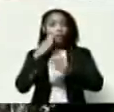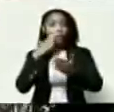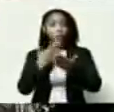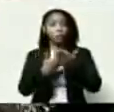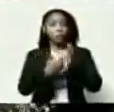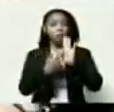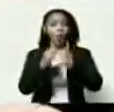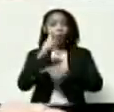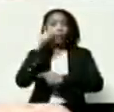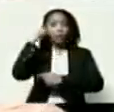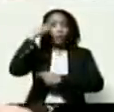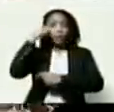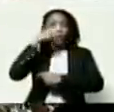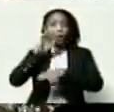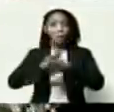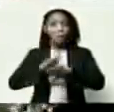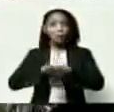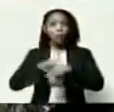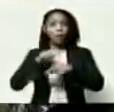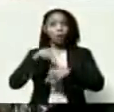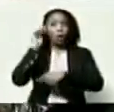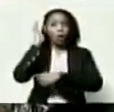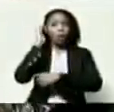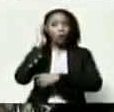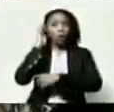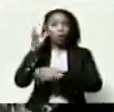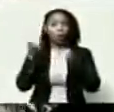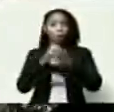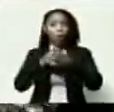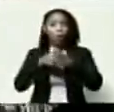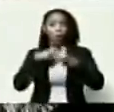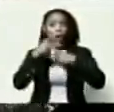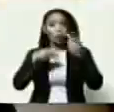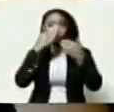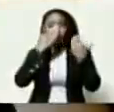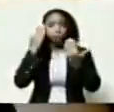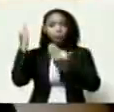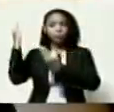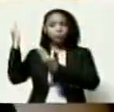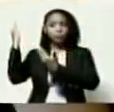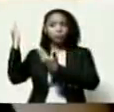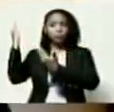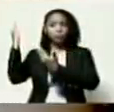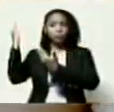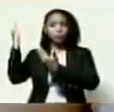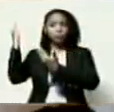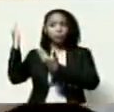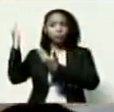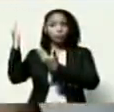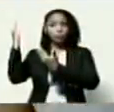un video de lo que ha sido este Congreso del Partido Socialista Unido de Venezuela. Adelante.